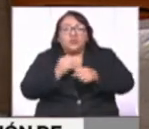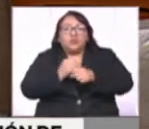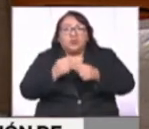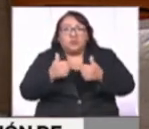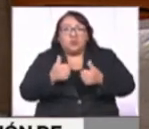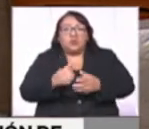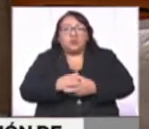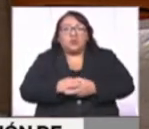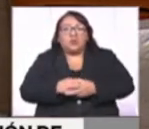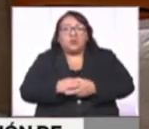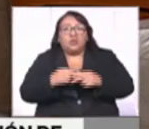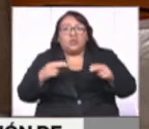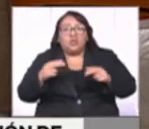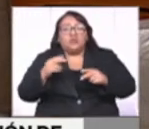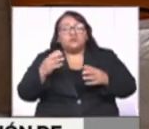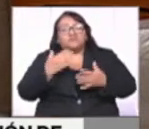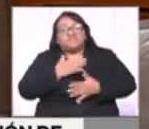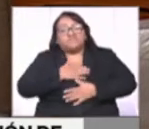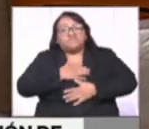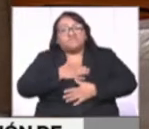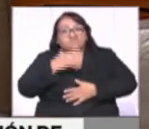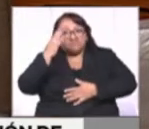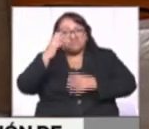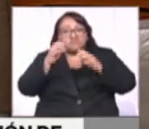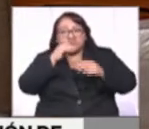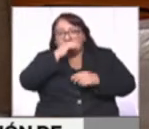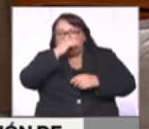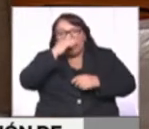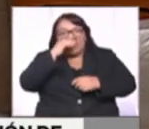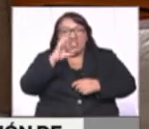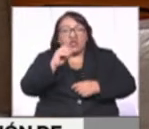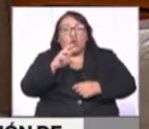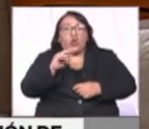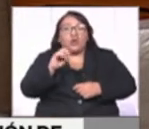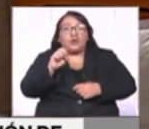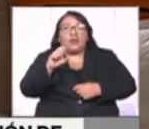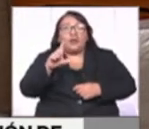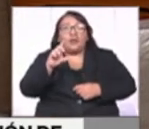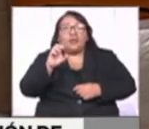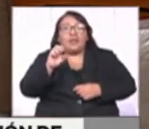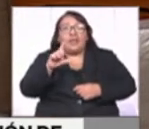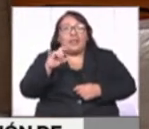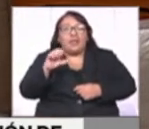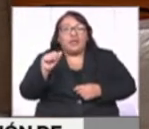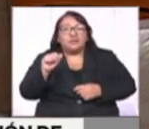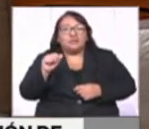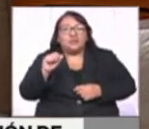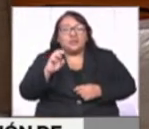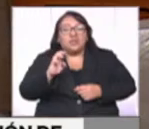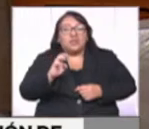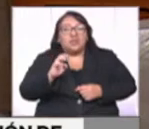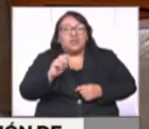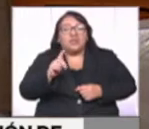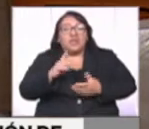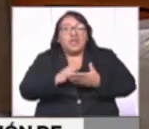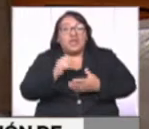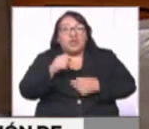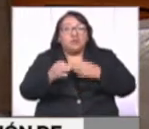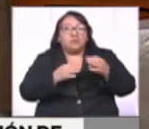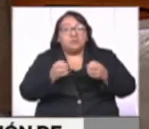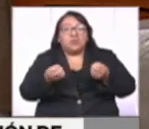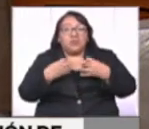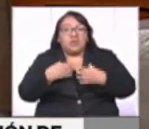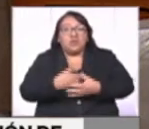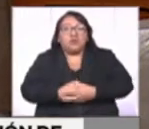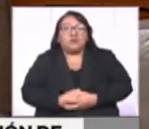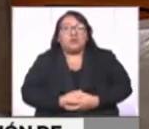resultados. A mí me alegró muchísimo que el día que conversé con el coronel Elías y el general Manuel Vidarte de ICA, me señalaron